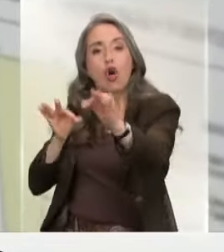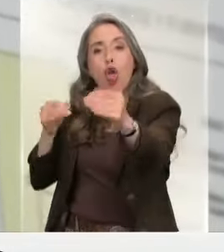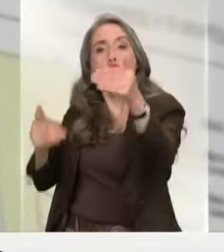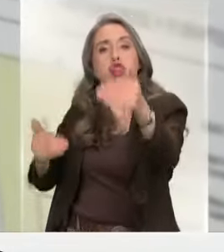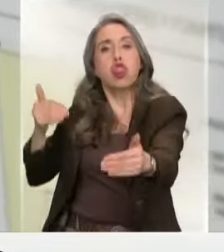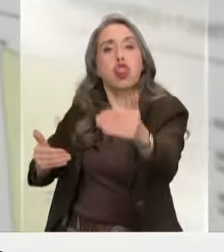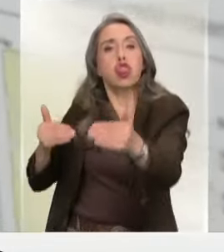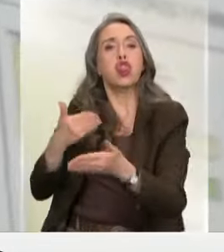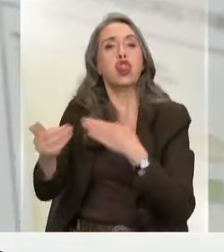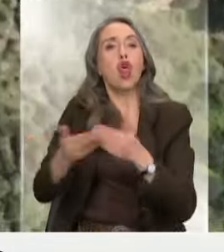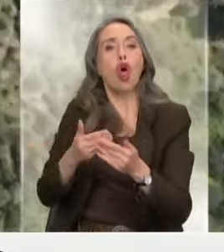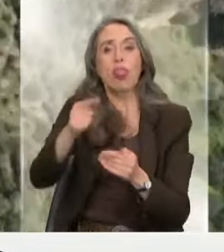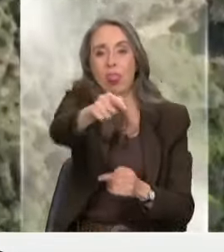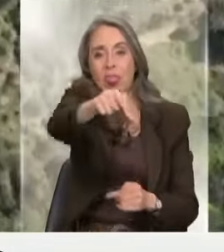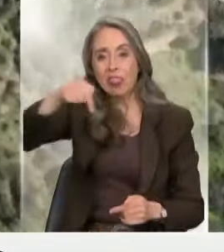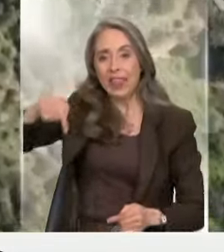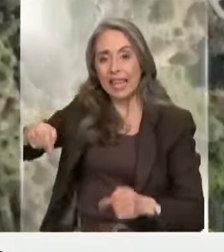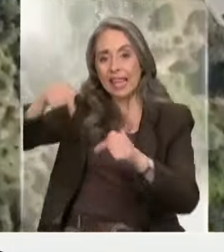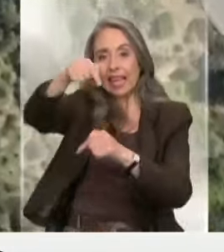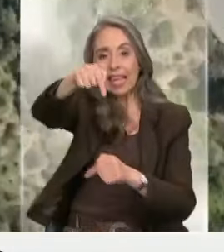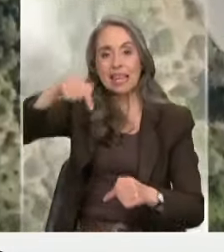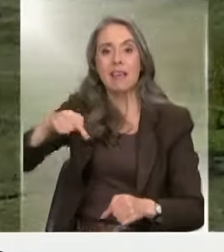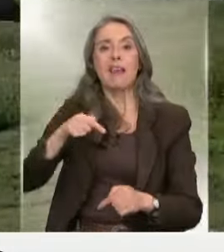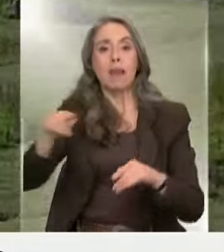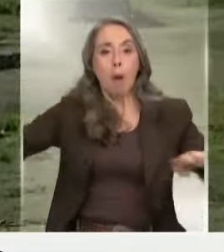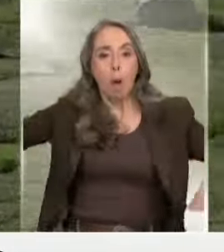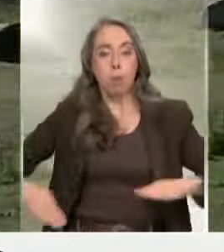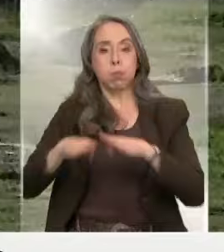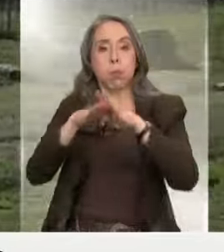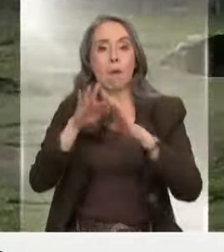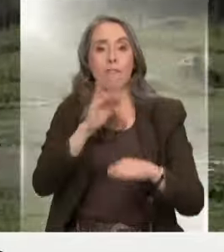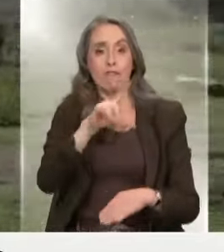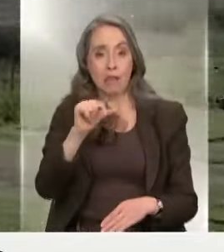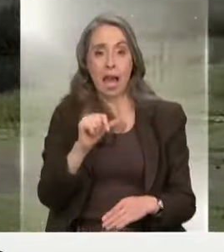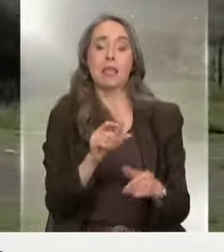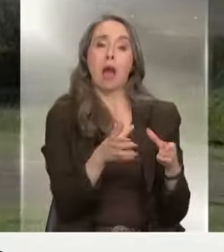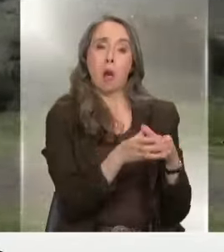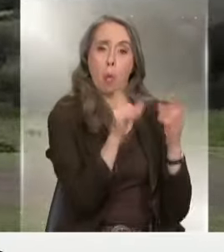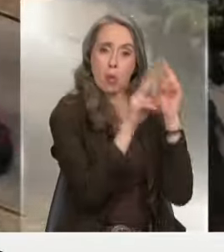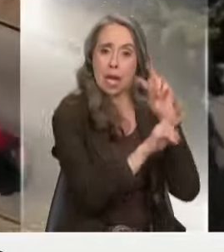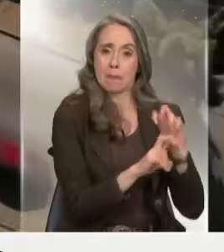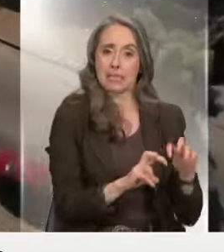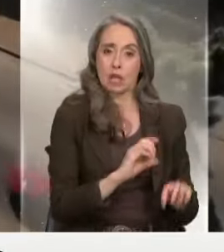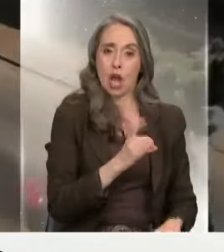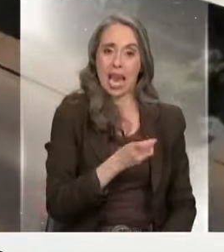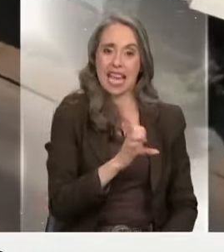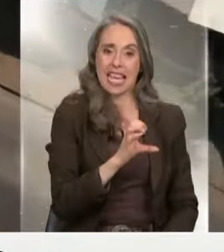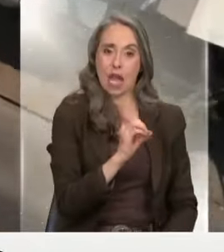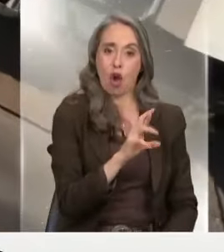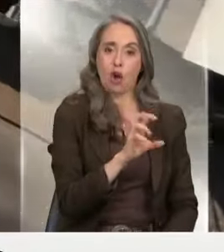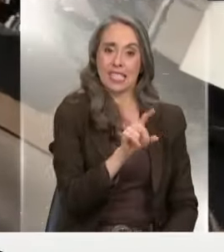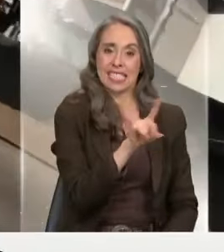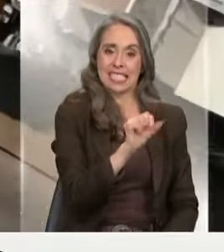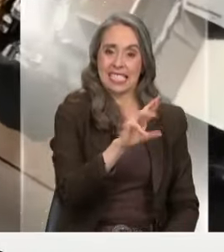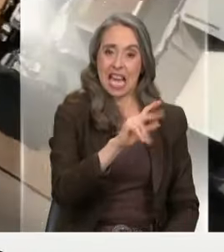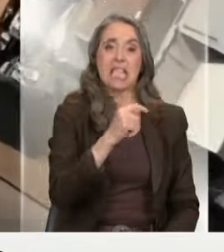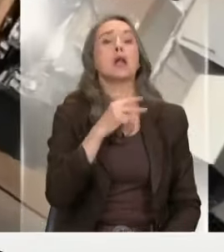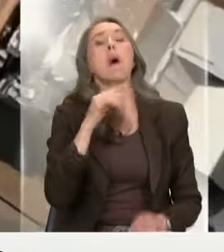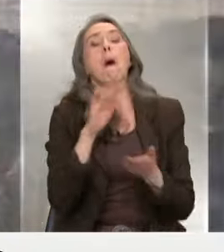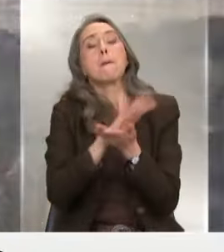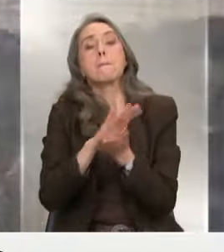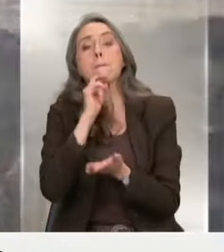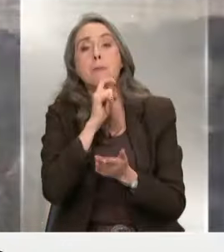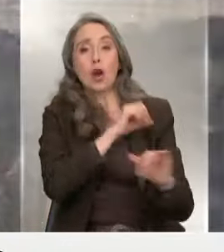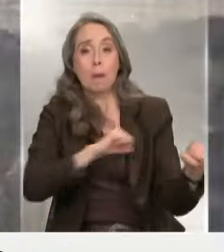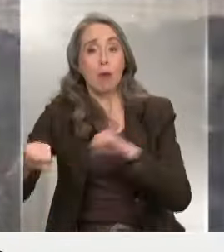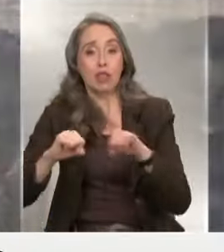la extensión de la falla, aunque un estudio realizado por GeoResearch apunta que ante un eventual terremoto, las comunas